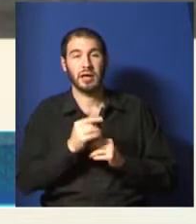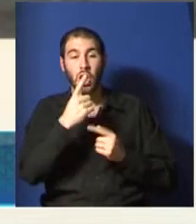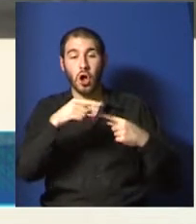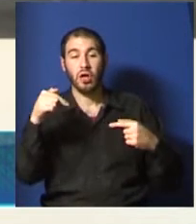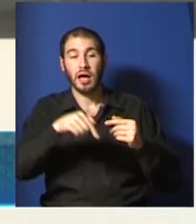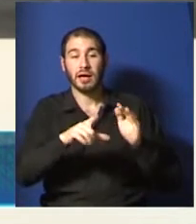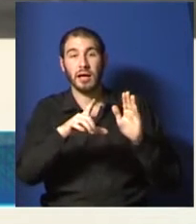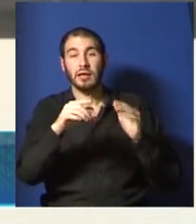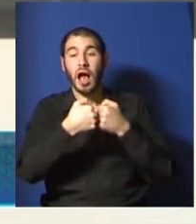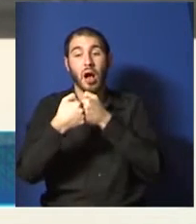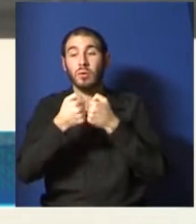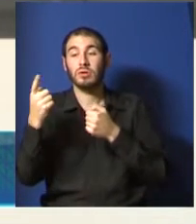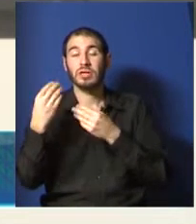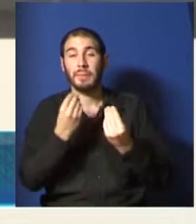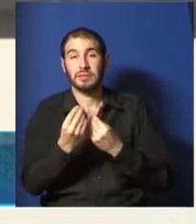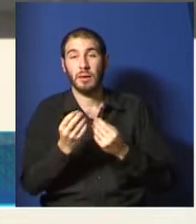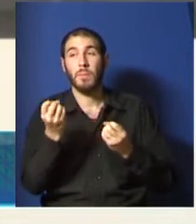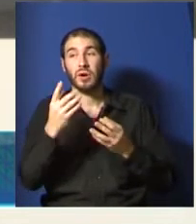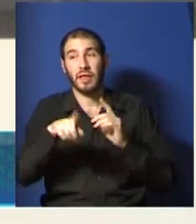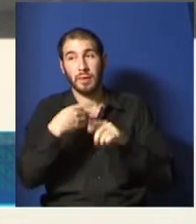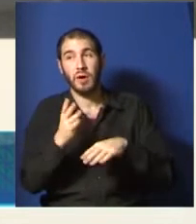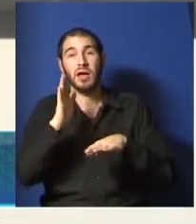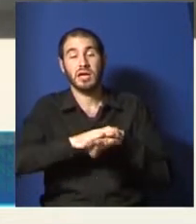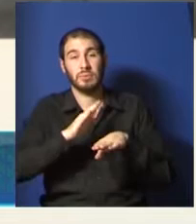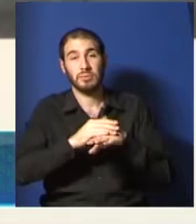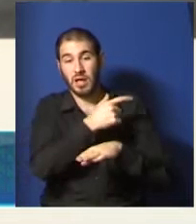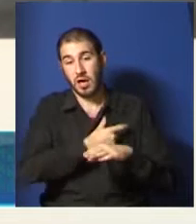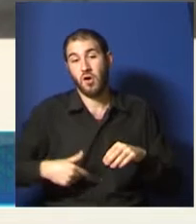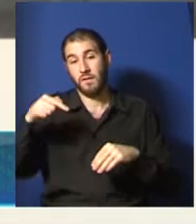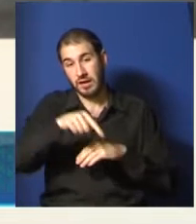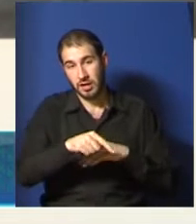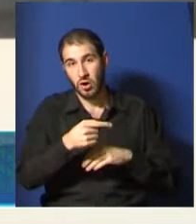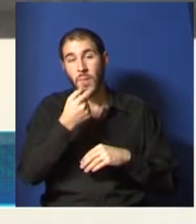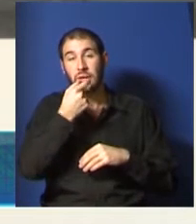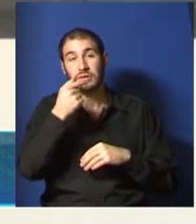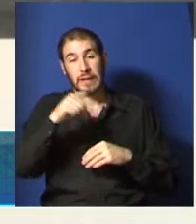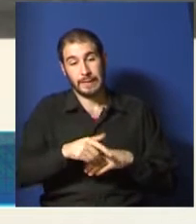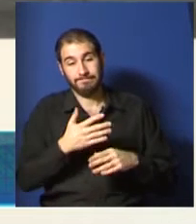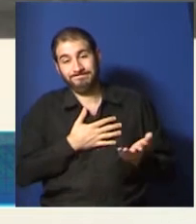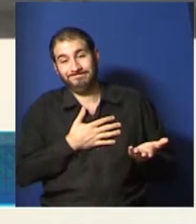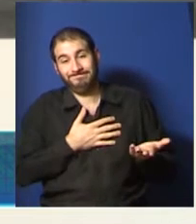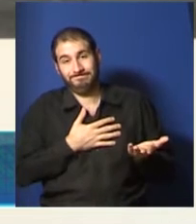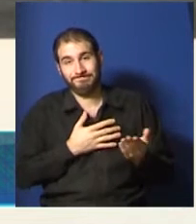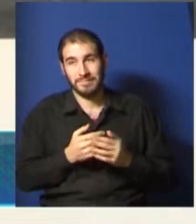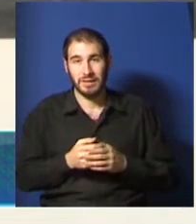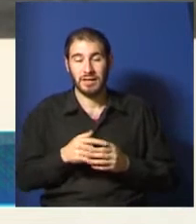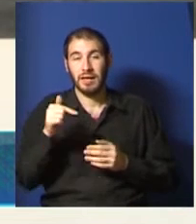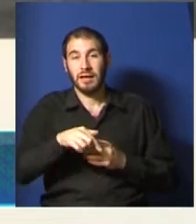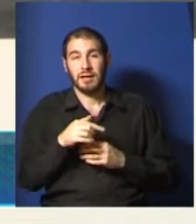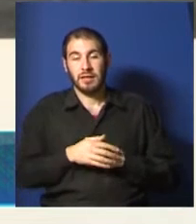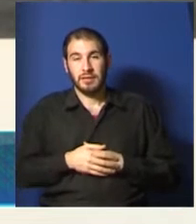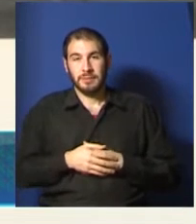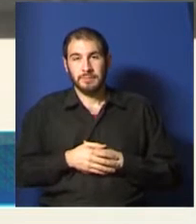establecen esas convenciones, porque si no devienen las responsabilidades del Estado. Mendoza, lamentablemente, tiene